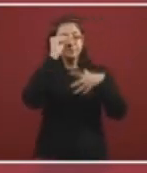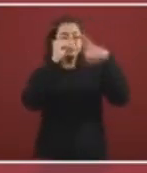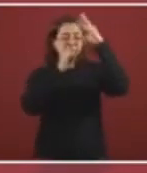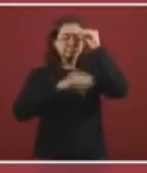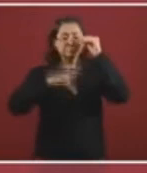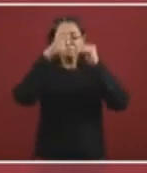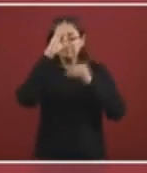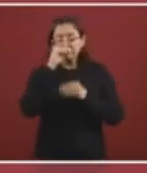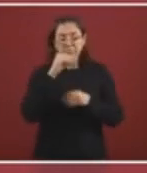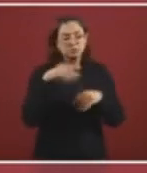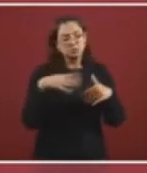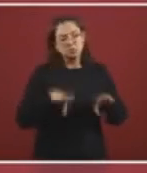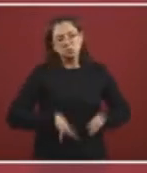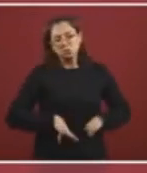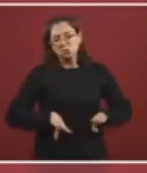obtenido fama